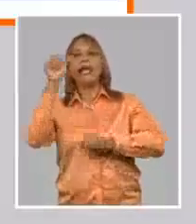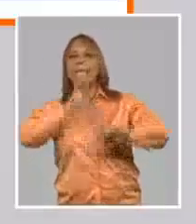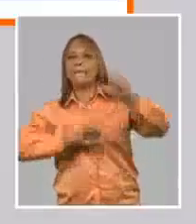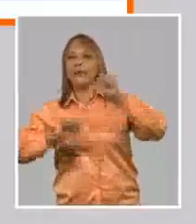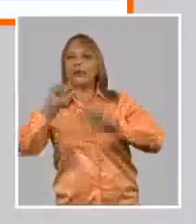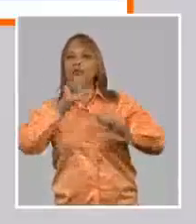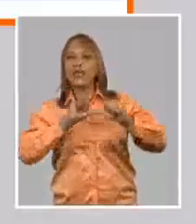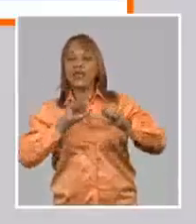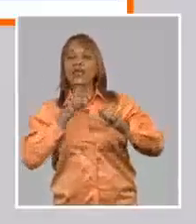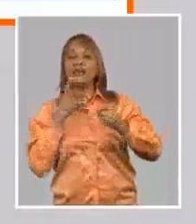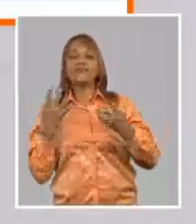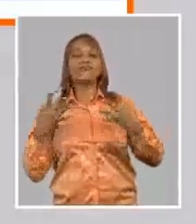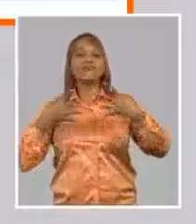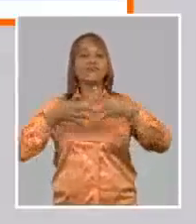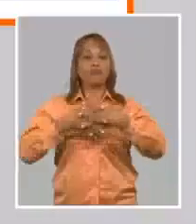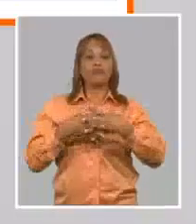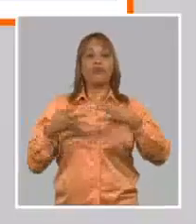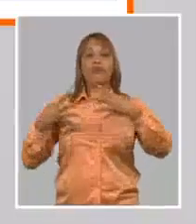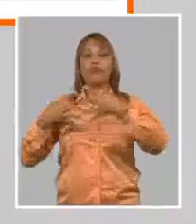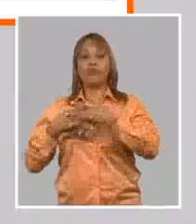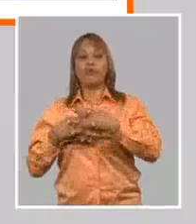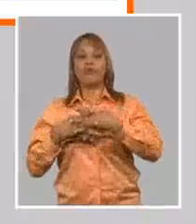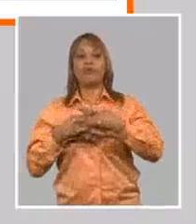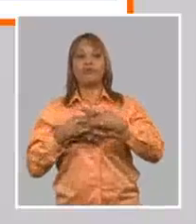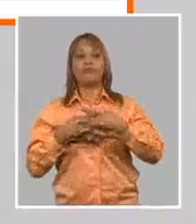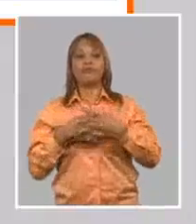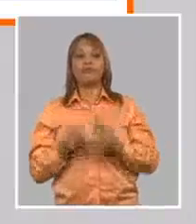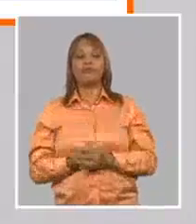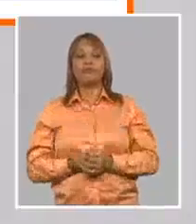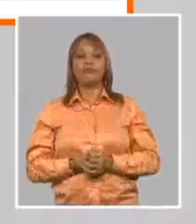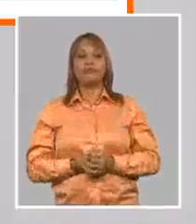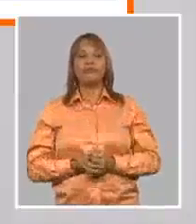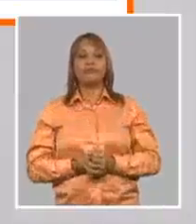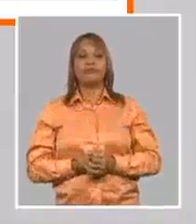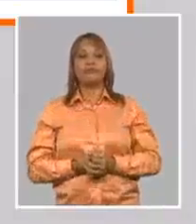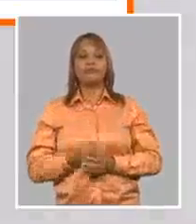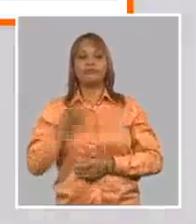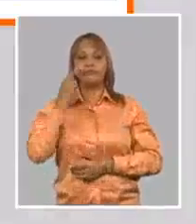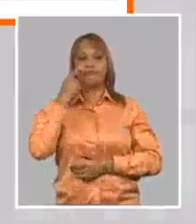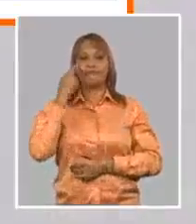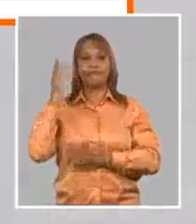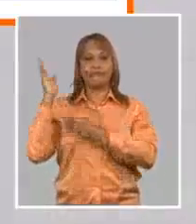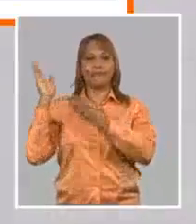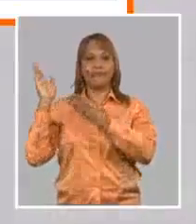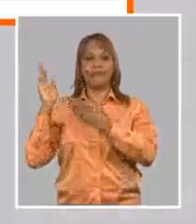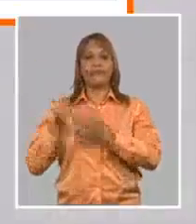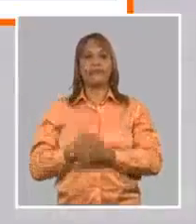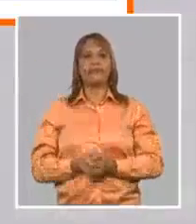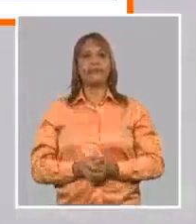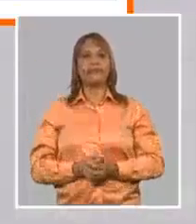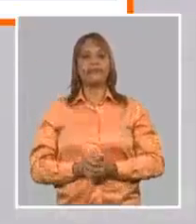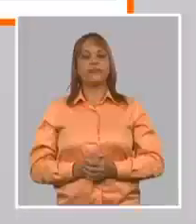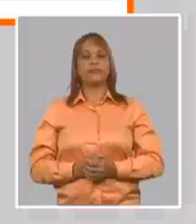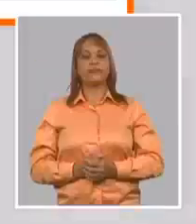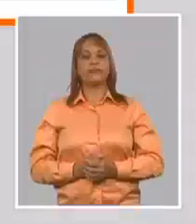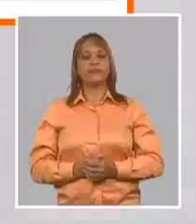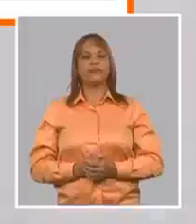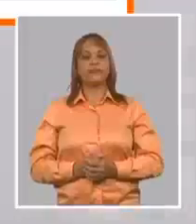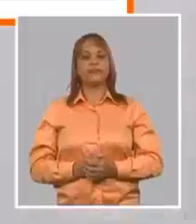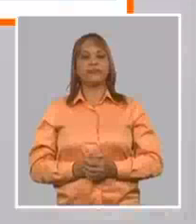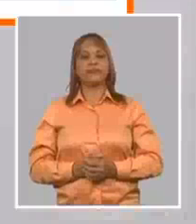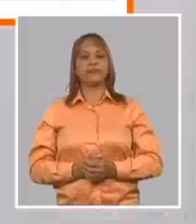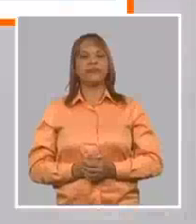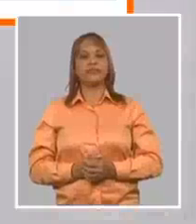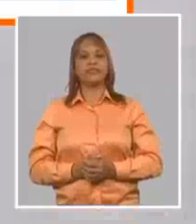está de dominio unión al receptor de la espiga del virus y la ayuda